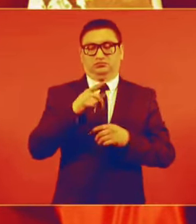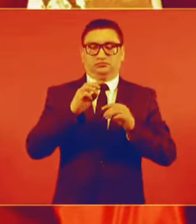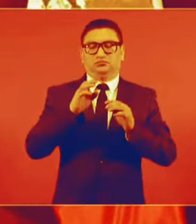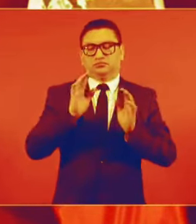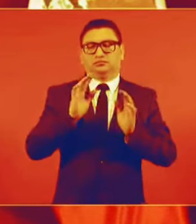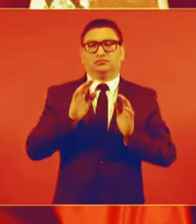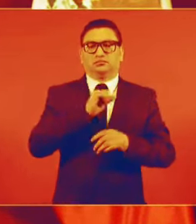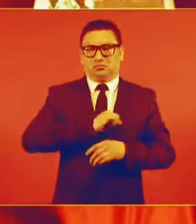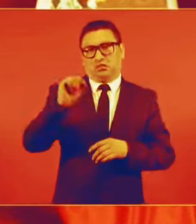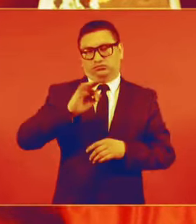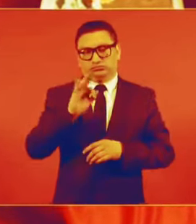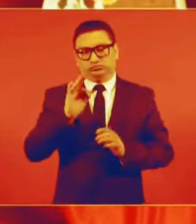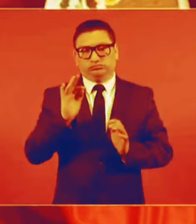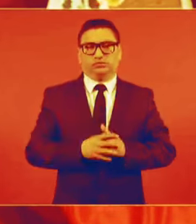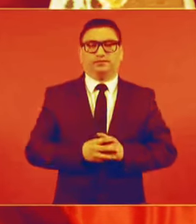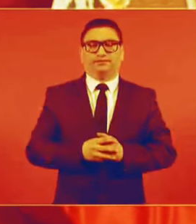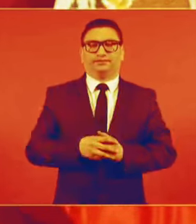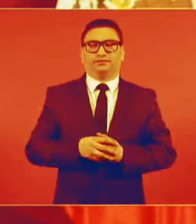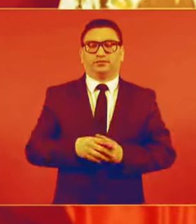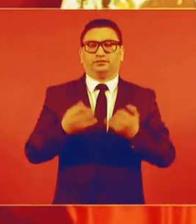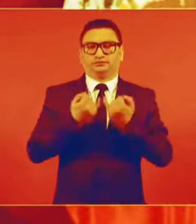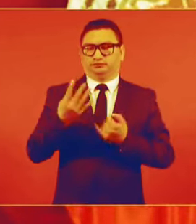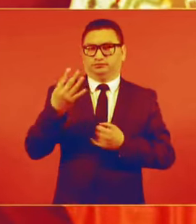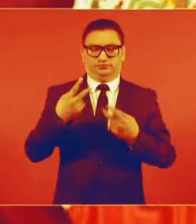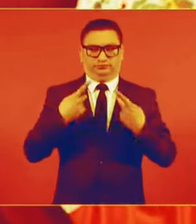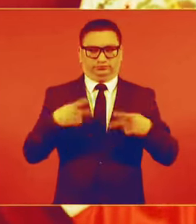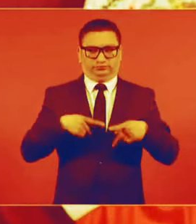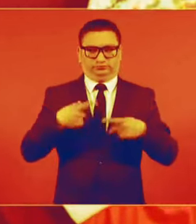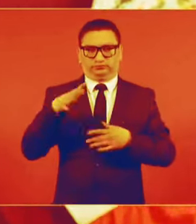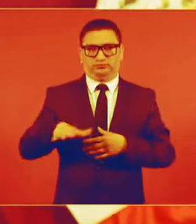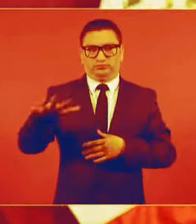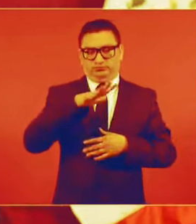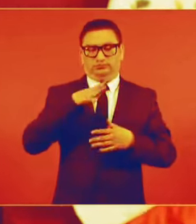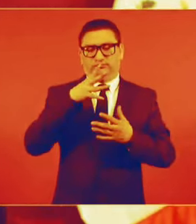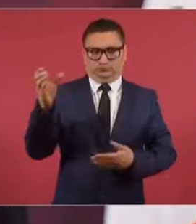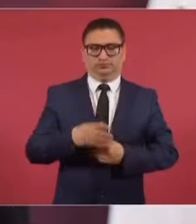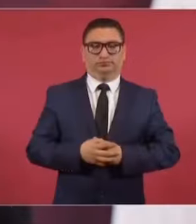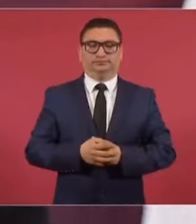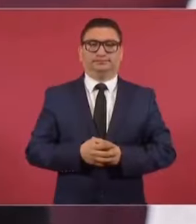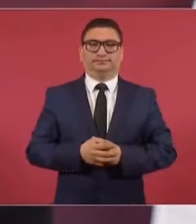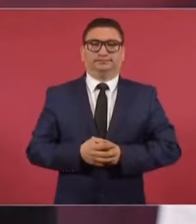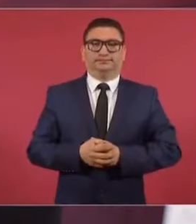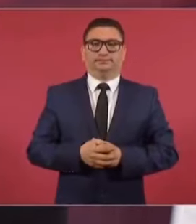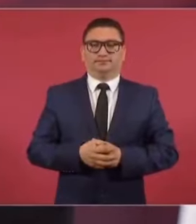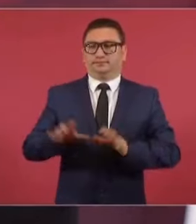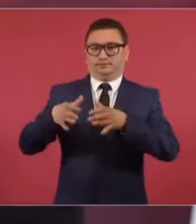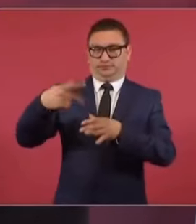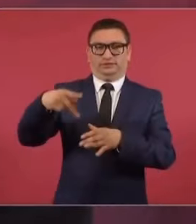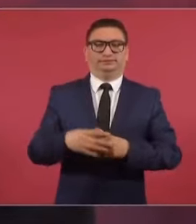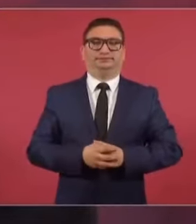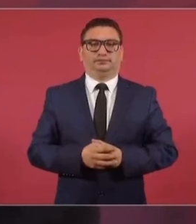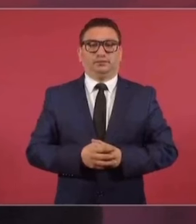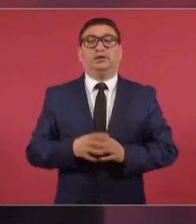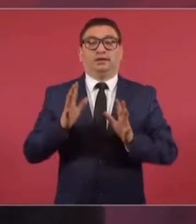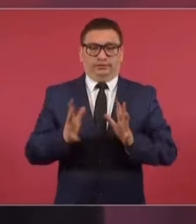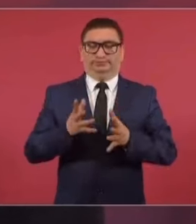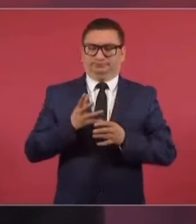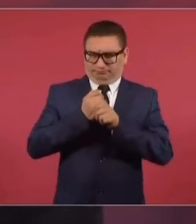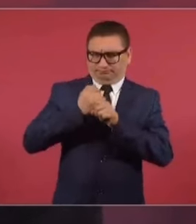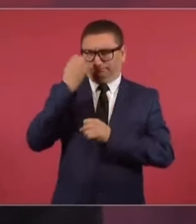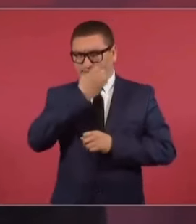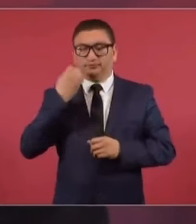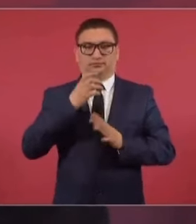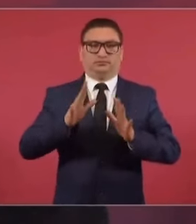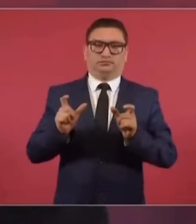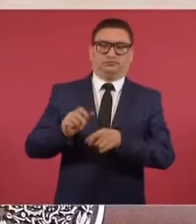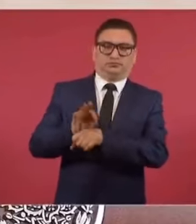delincuentes, presuntos delincuentes, y 4 campesinos de esa comunidad. Ya se está analizando, se